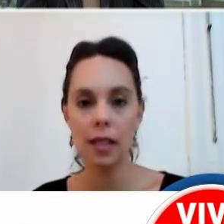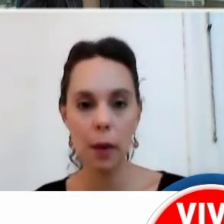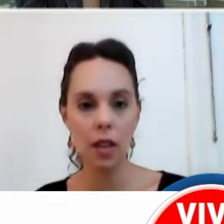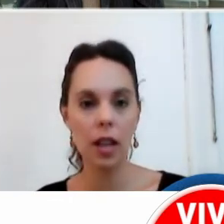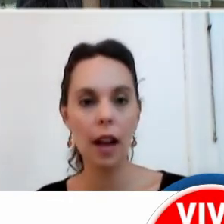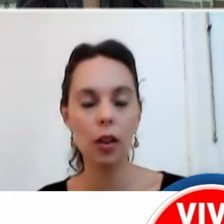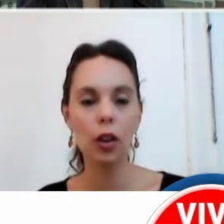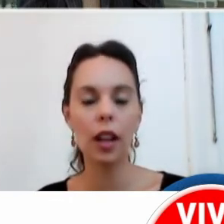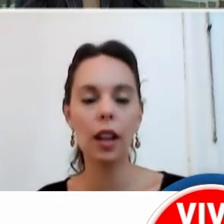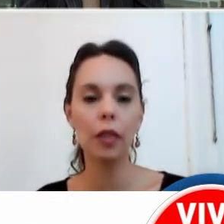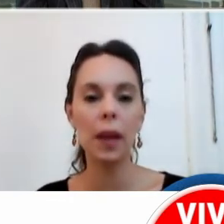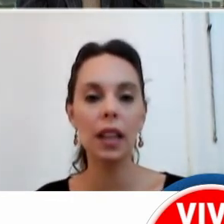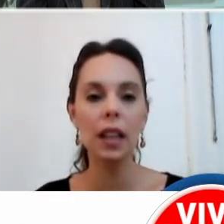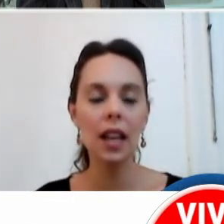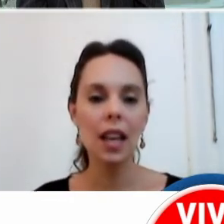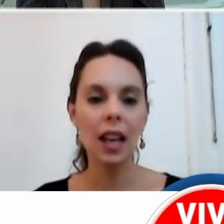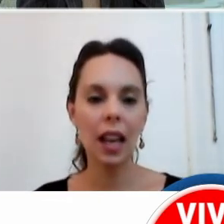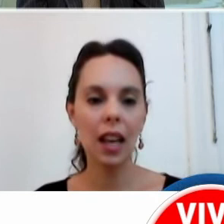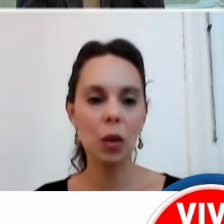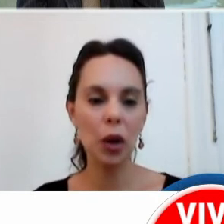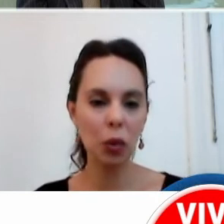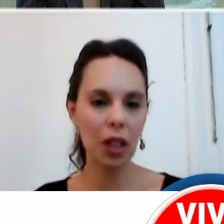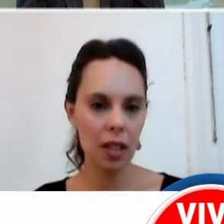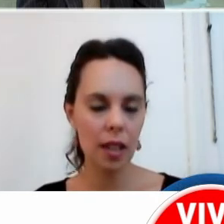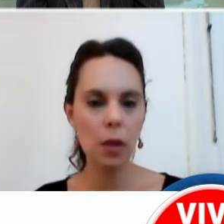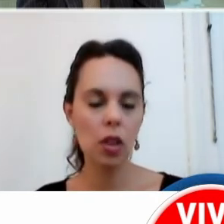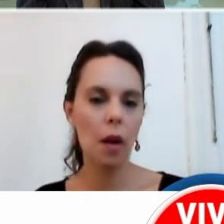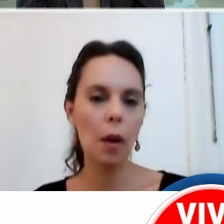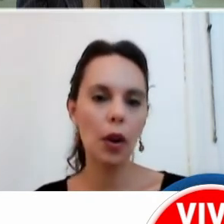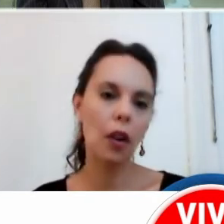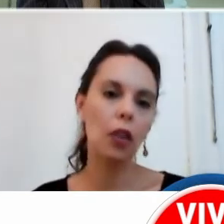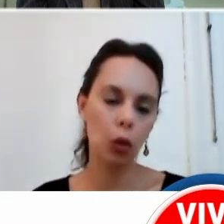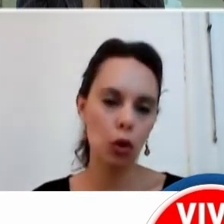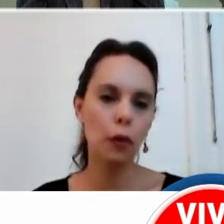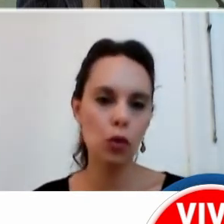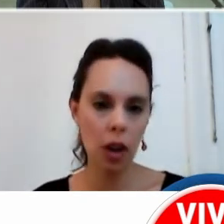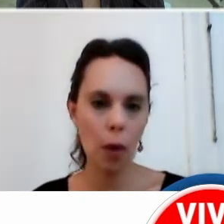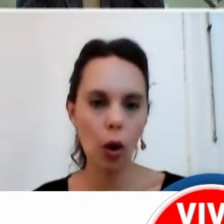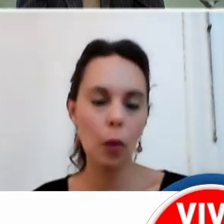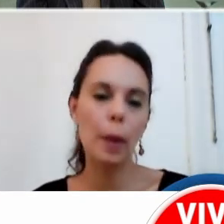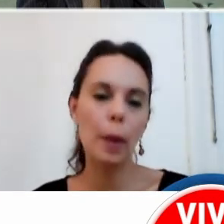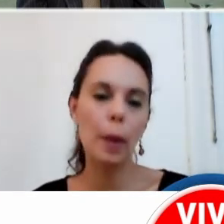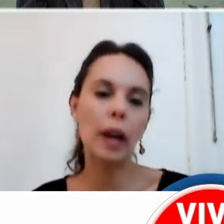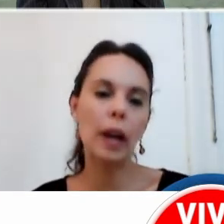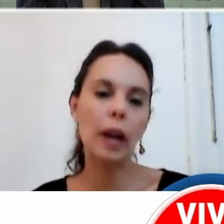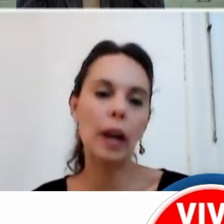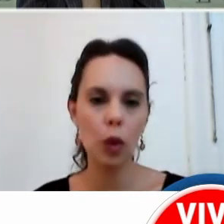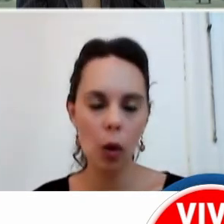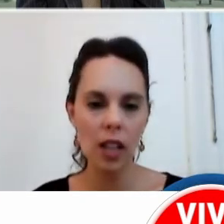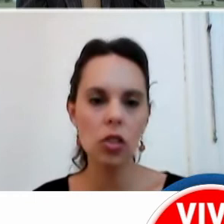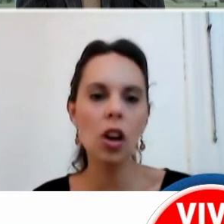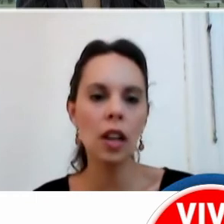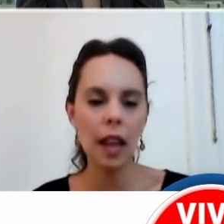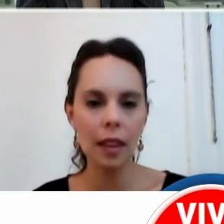redundancia, al que se había llegado con el FMI. Y bueno, usted recién mencionaba, bueno, no funcionamos como un partido, justamente son